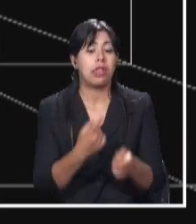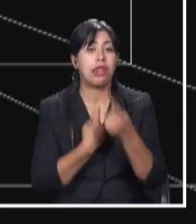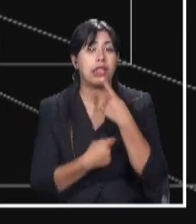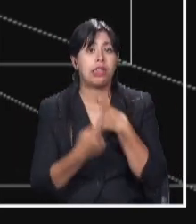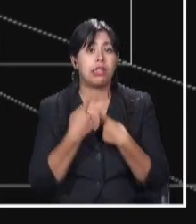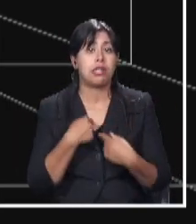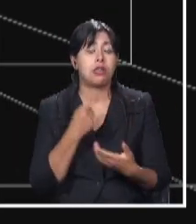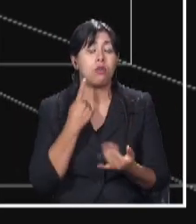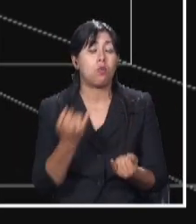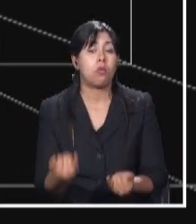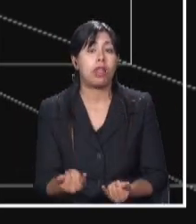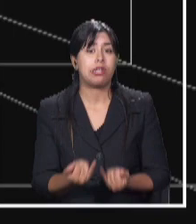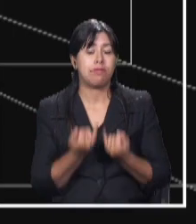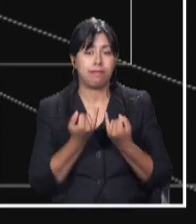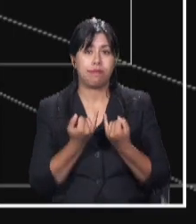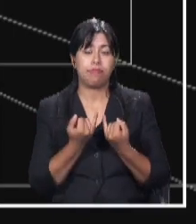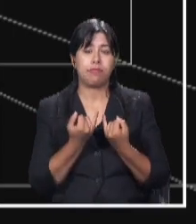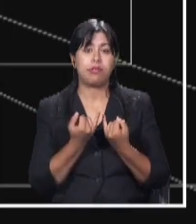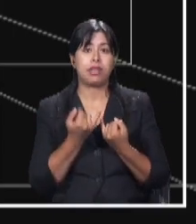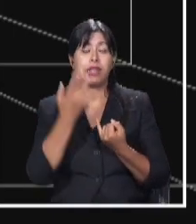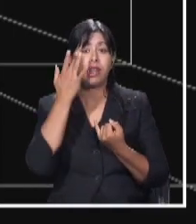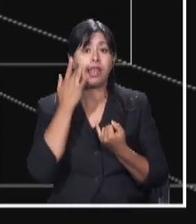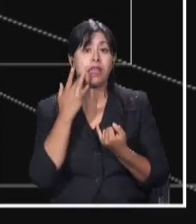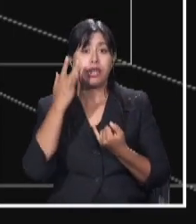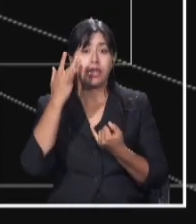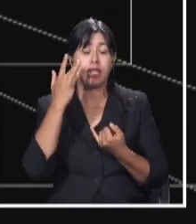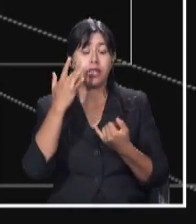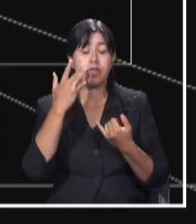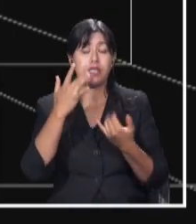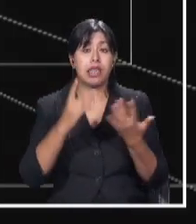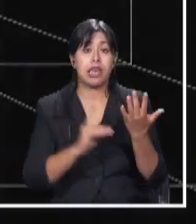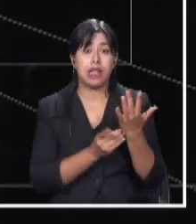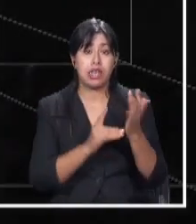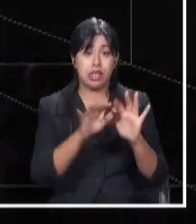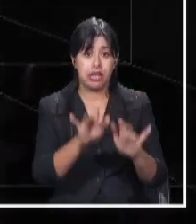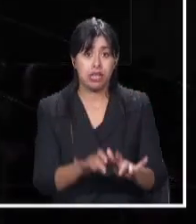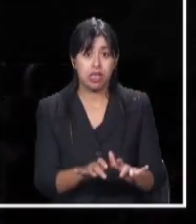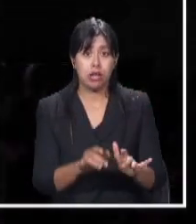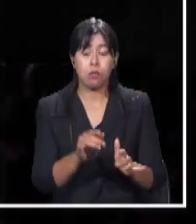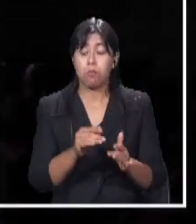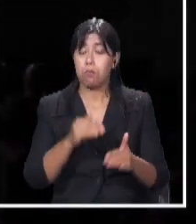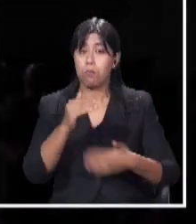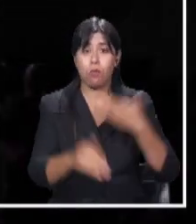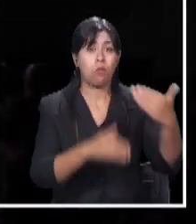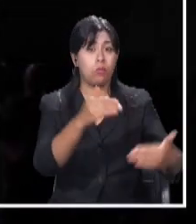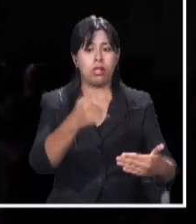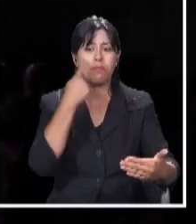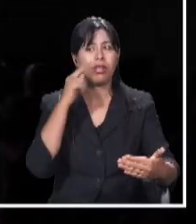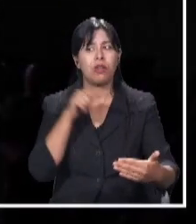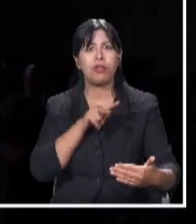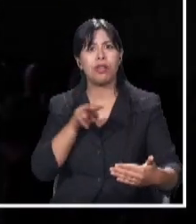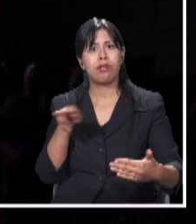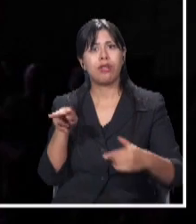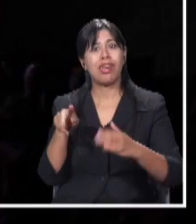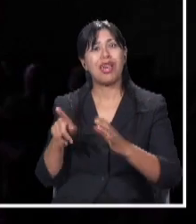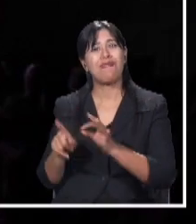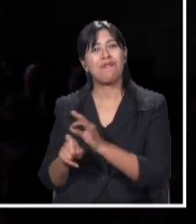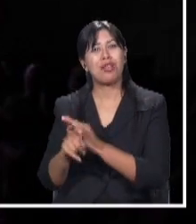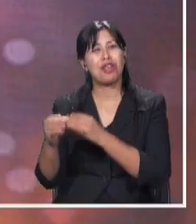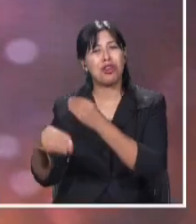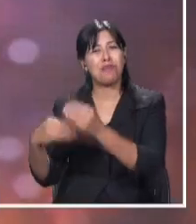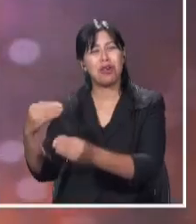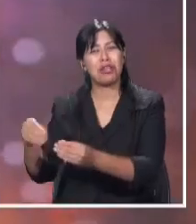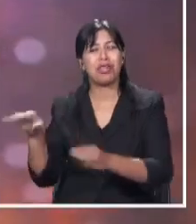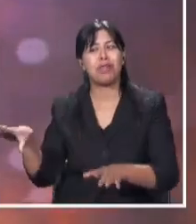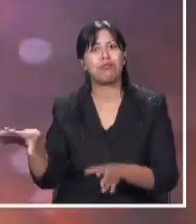acá. ¿Ya? La inteligencia artificial ha avanzado mucho, pero recientemente está comenzando a mirar procesos biológicos para enriquecer esos desempeños.